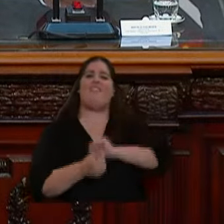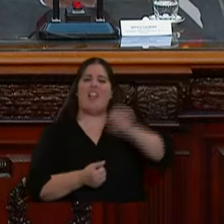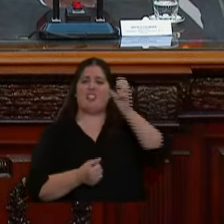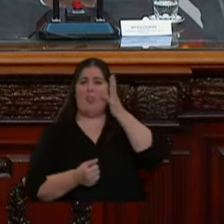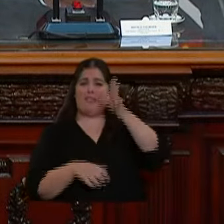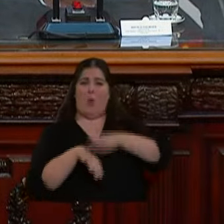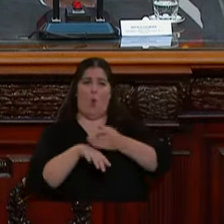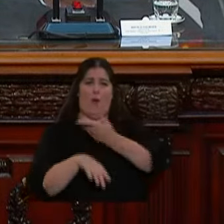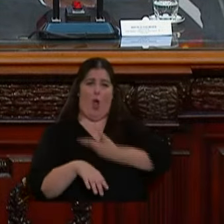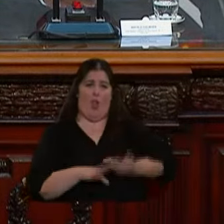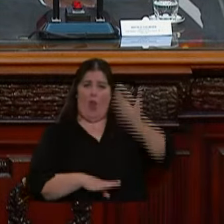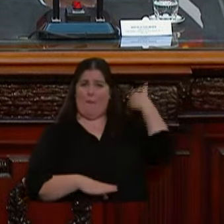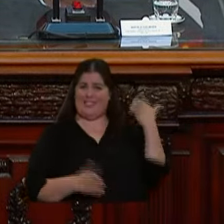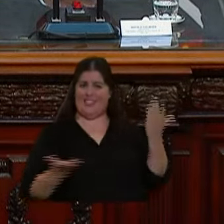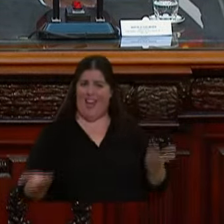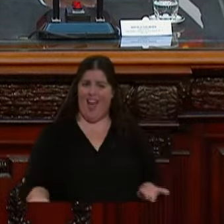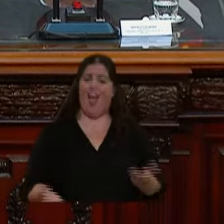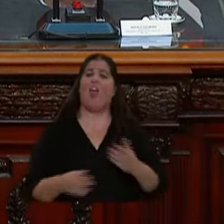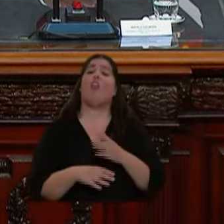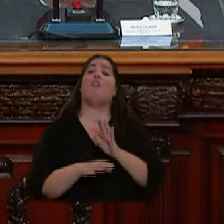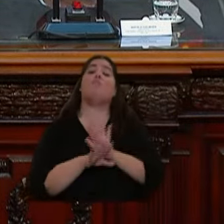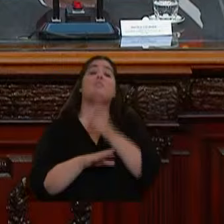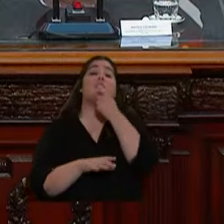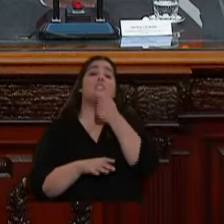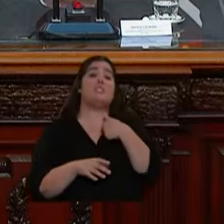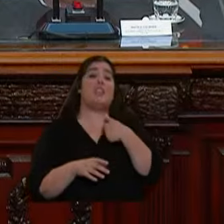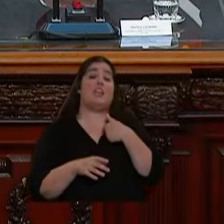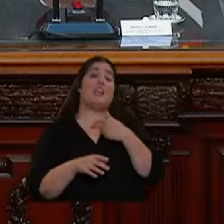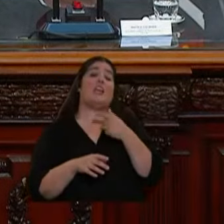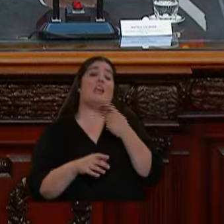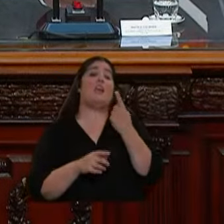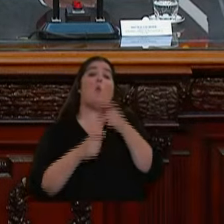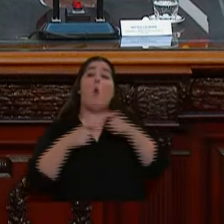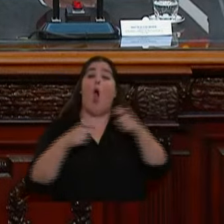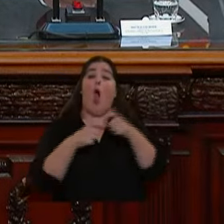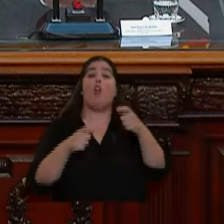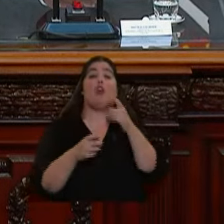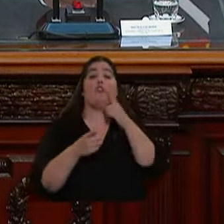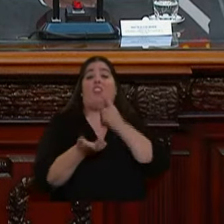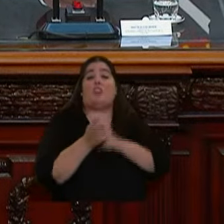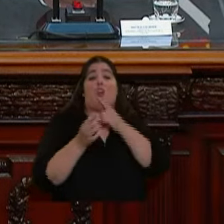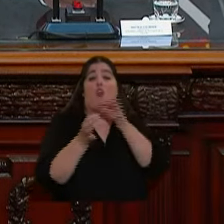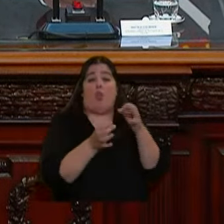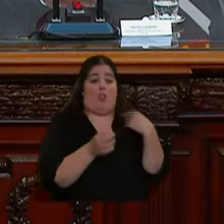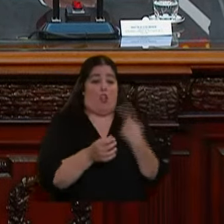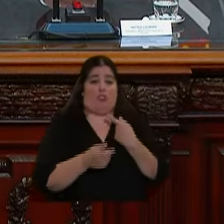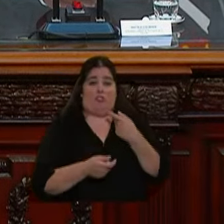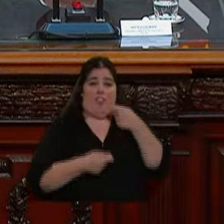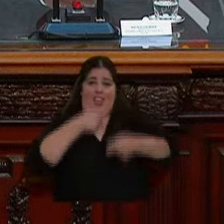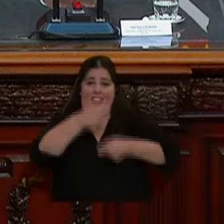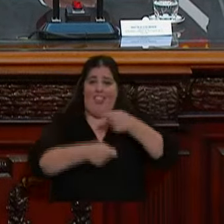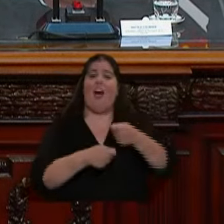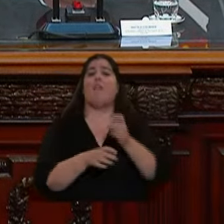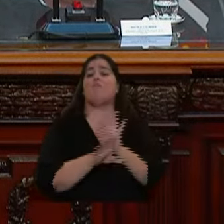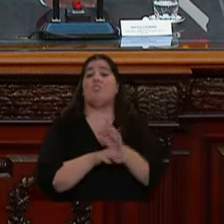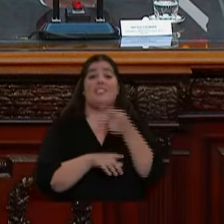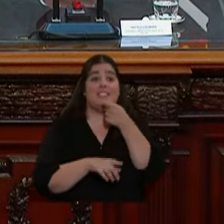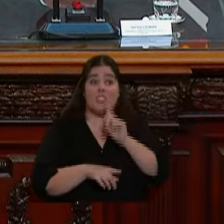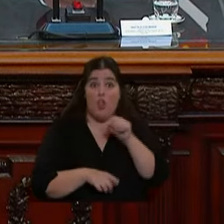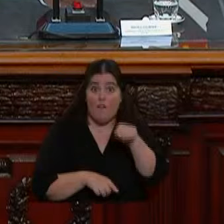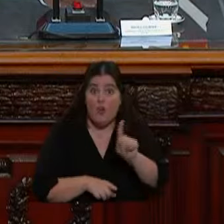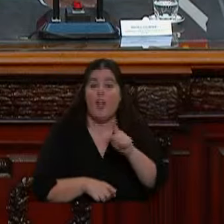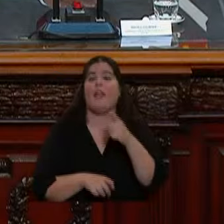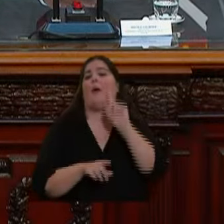pasado, y que si no fuera por la recomposición discrecional de los bonos que estamos llevando adelante, hubiera redundado en una pérdida de